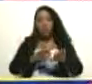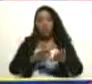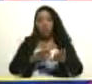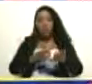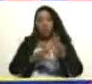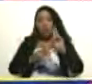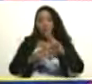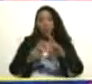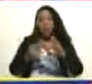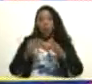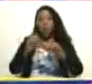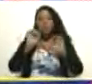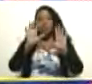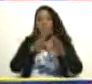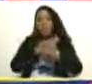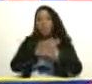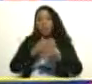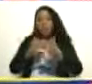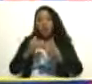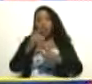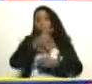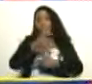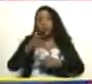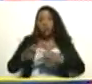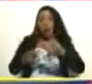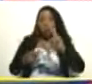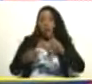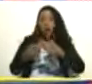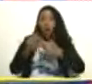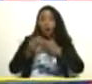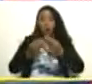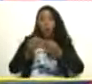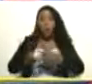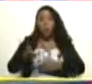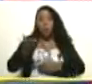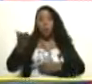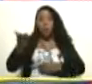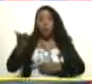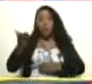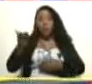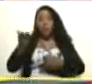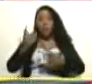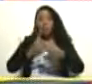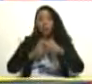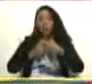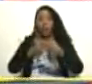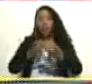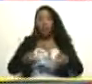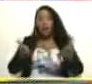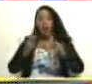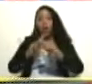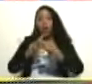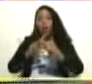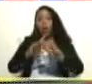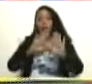millones de seres grandes y valerosos que con la fuerza de su voto nos han hecho a todo